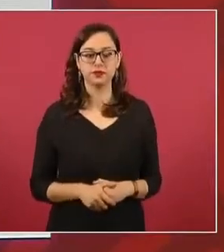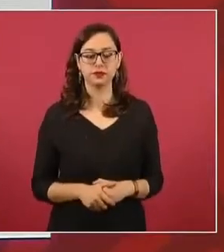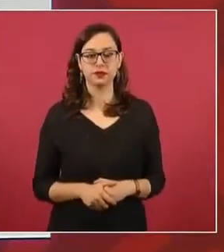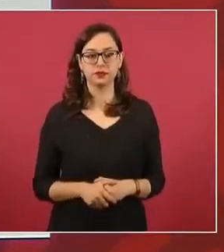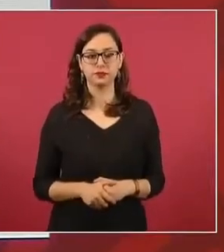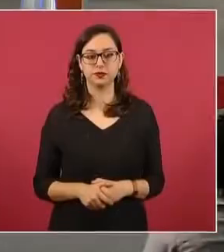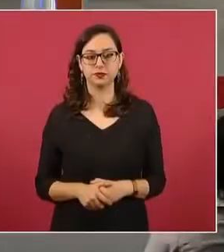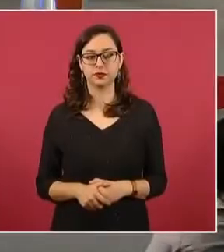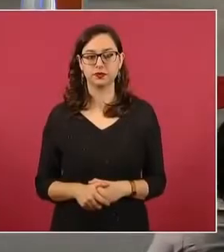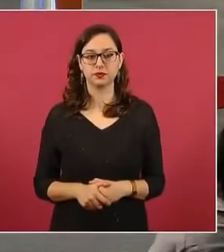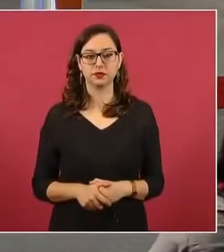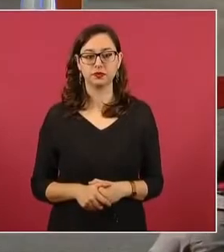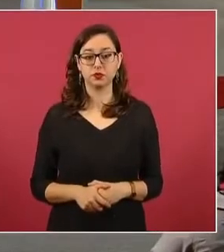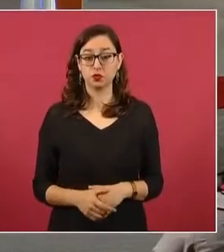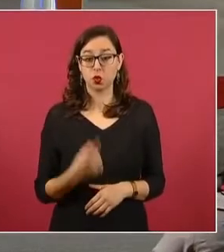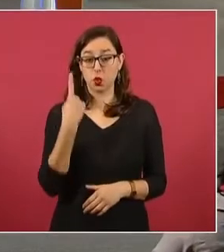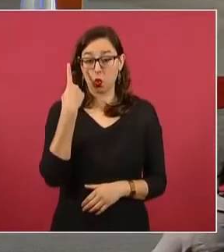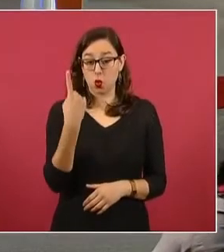Nada más este programa